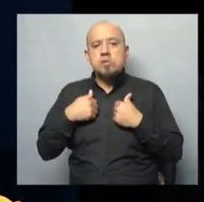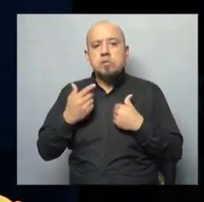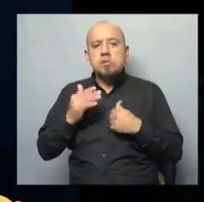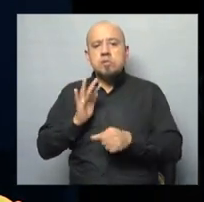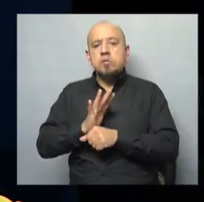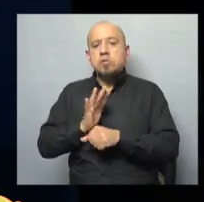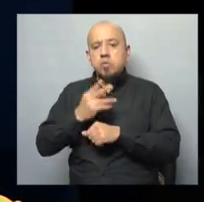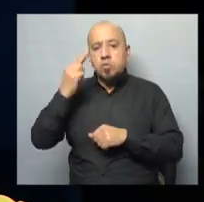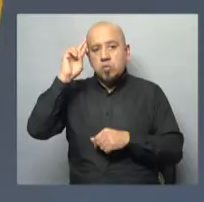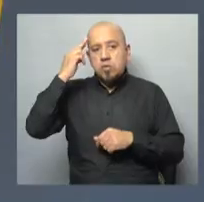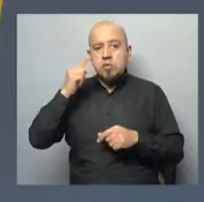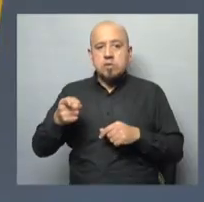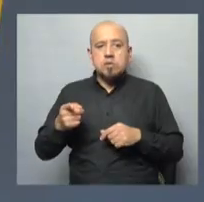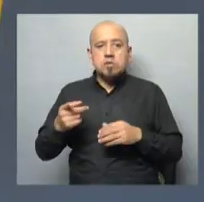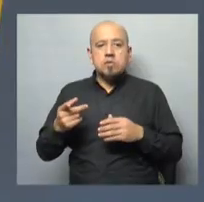uruguayo